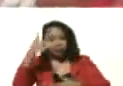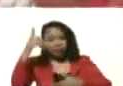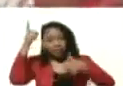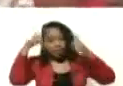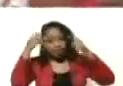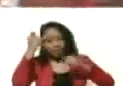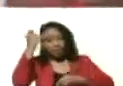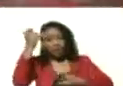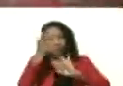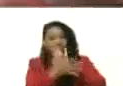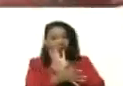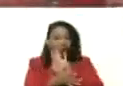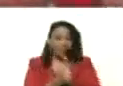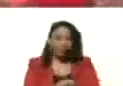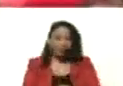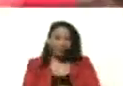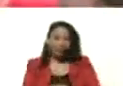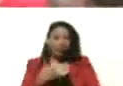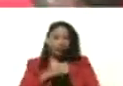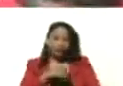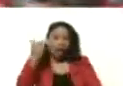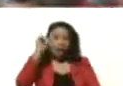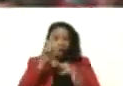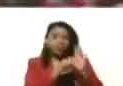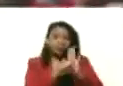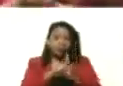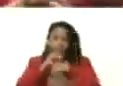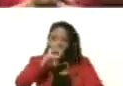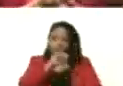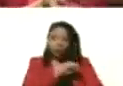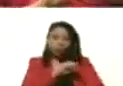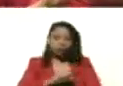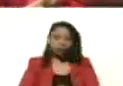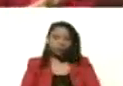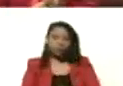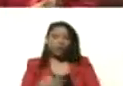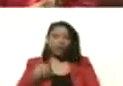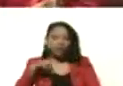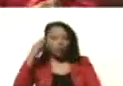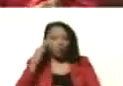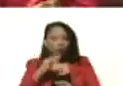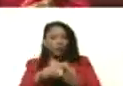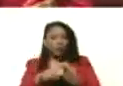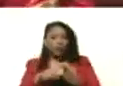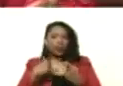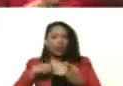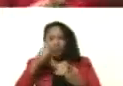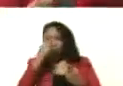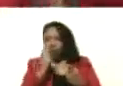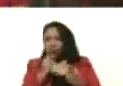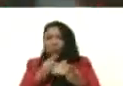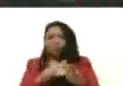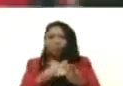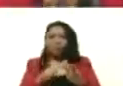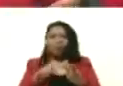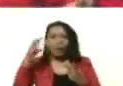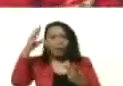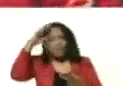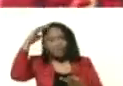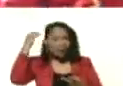diseñó. Nosotros tenemos símbolos que amamos. Tenemos a Bolívar, tenemos a Zamora, a